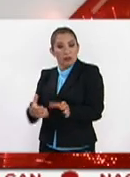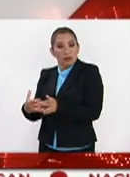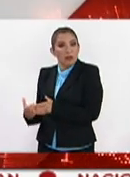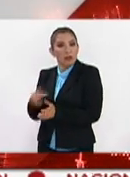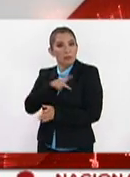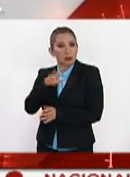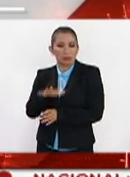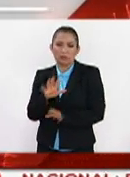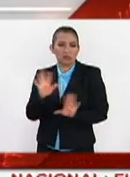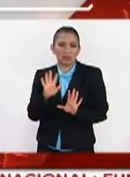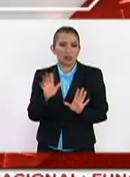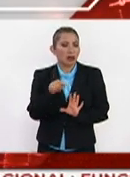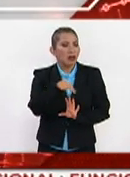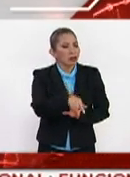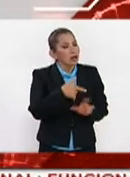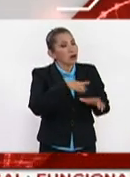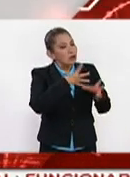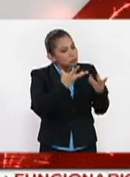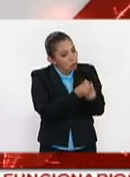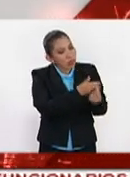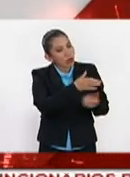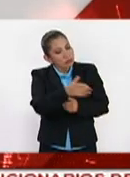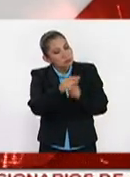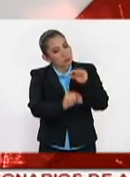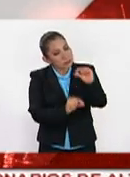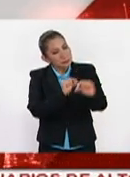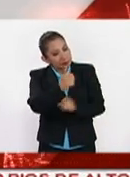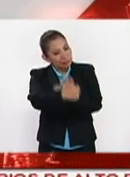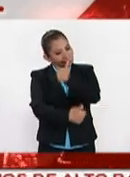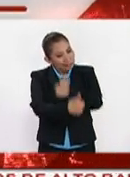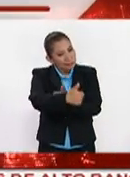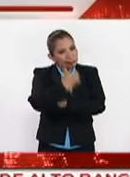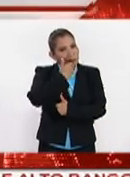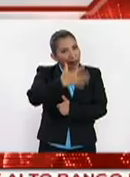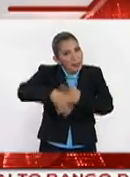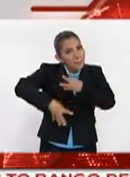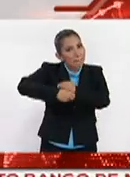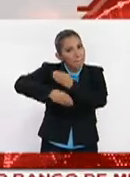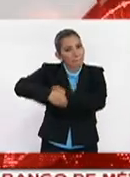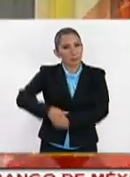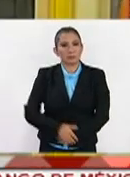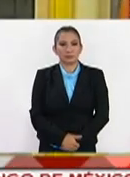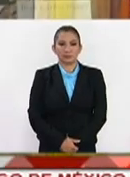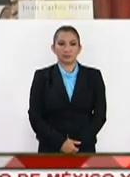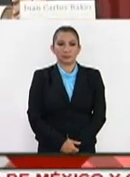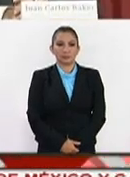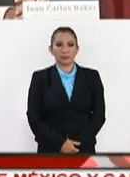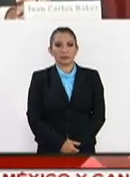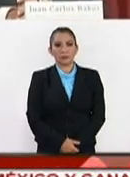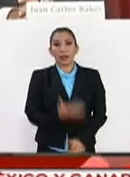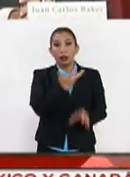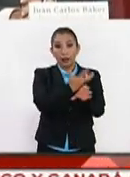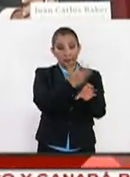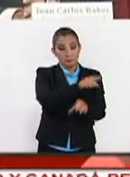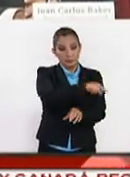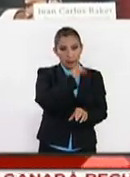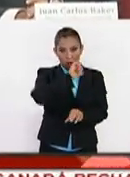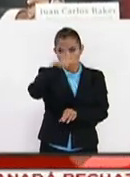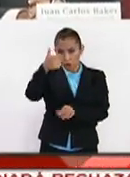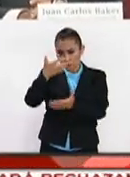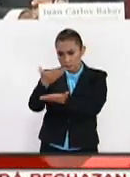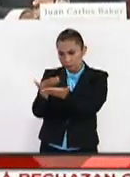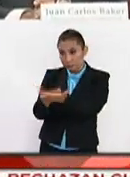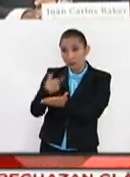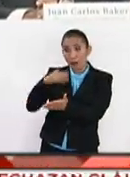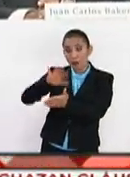de sectores, sino más bien vayamos todos juntos en condiciones de competitividad y complementariedad. Estados Unidos también propuso